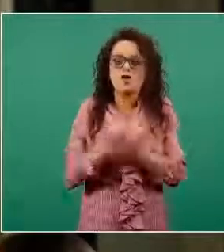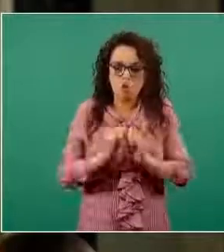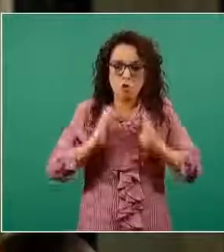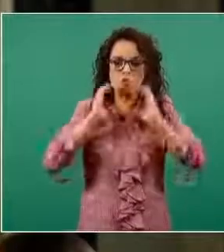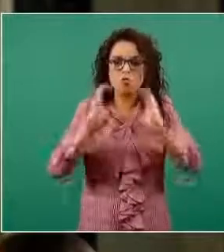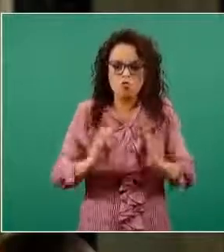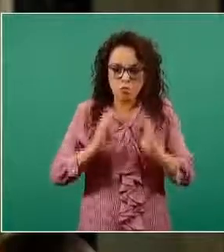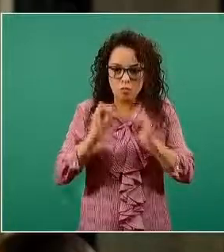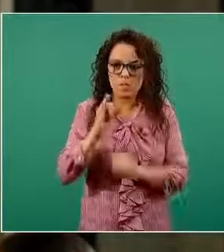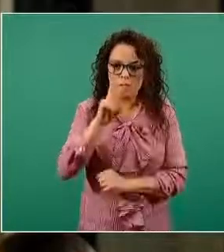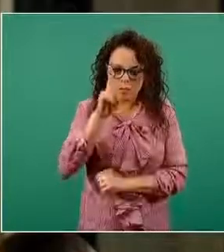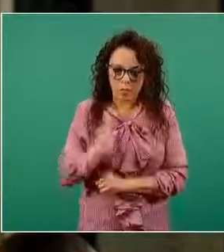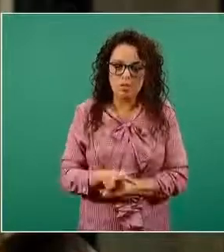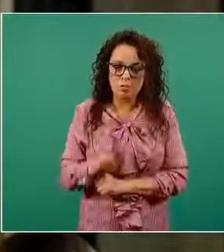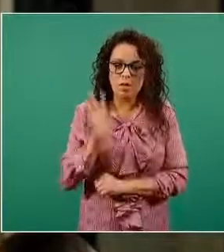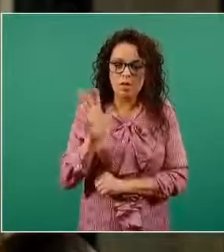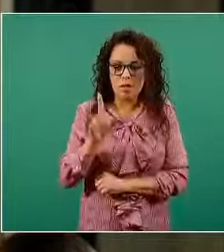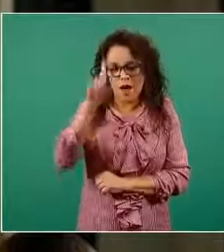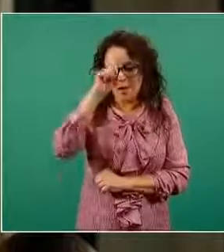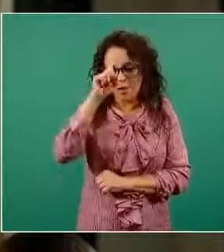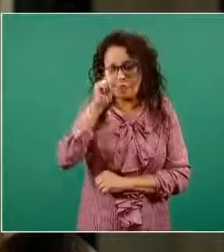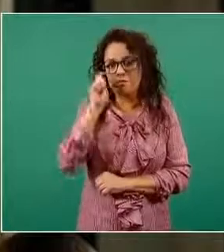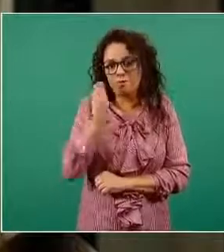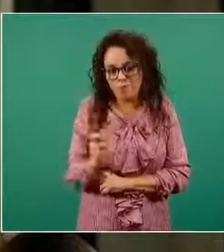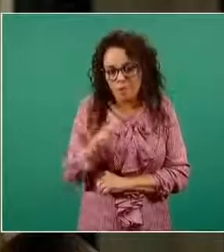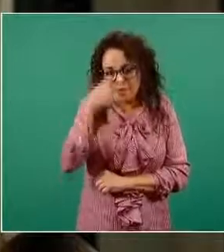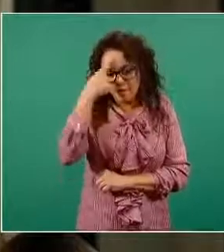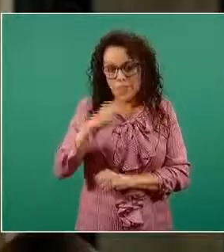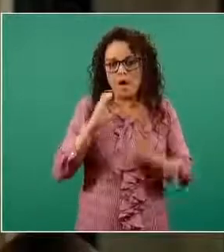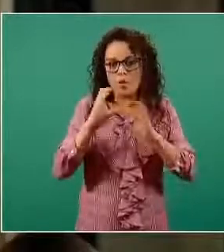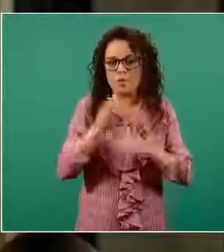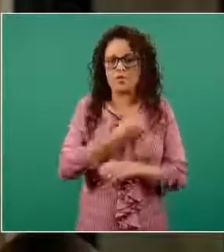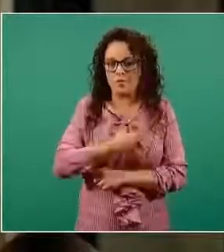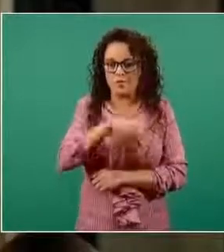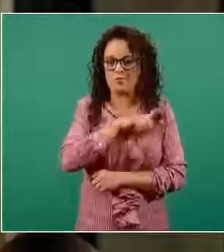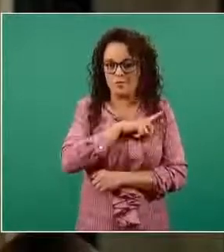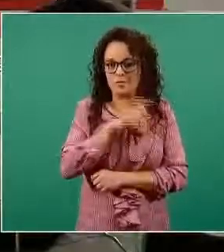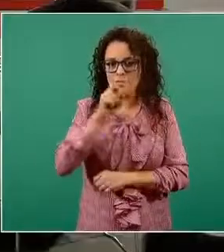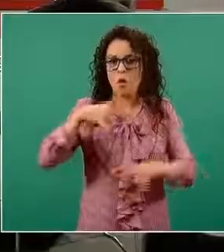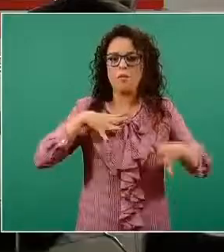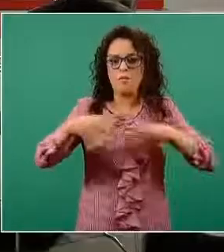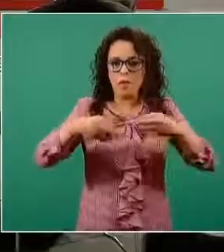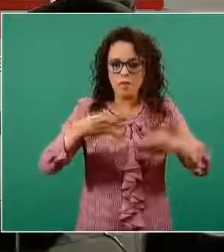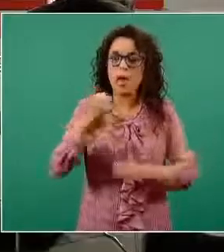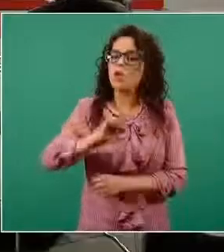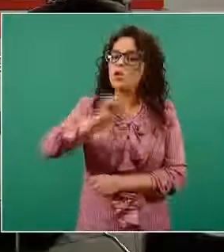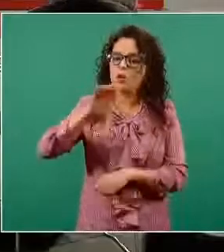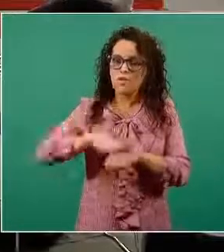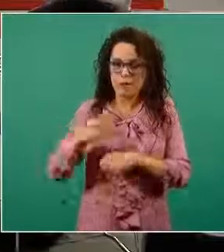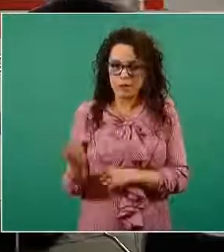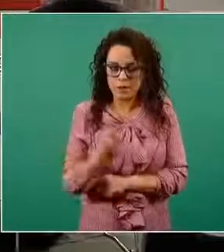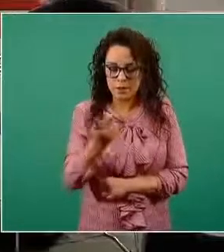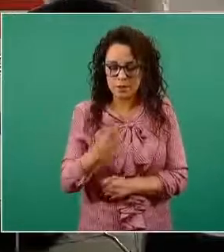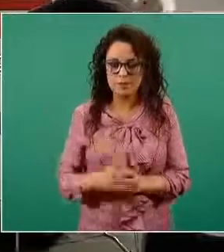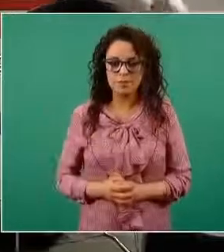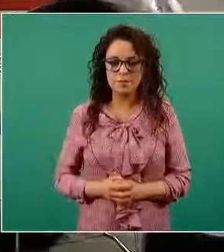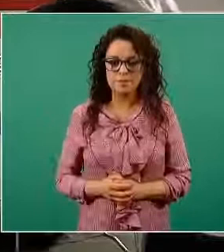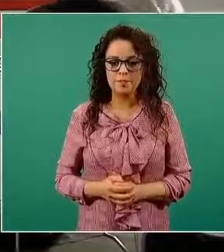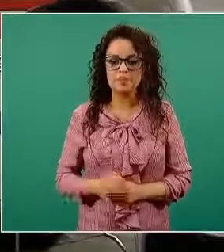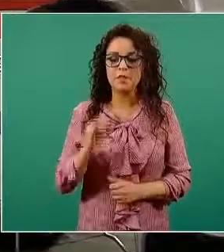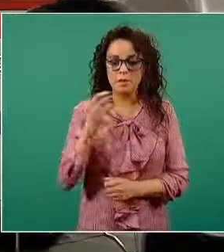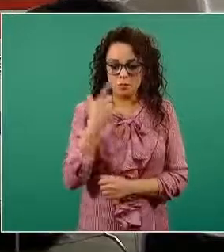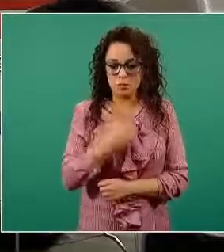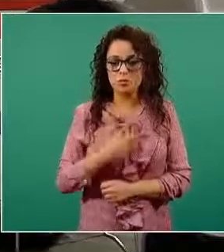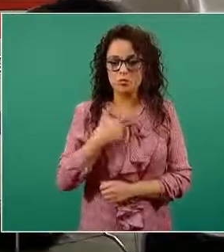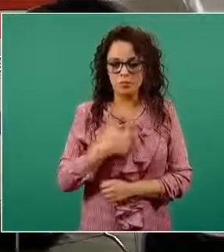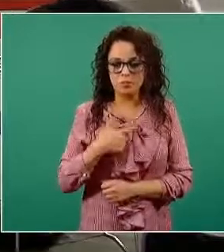las restricciones, que se han manifestado alrededor de la pandemia. Si puede comentar al respecto, y tengo otra pregunta, por favor. Con mucho gusto,